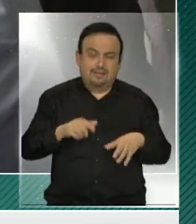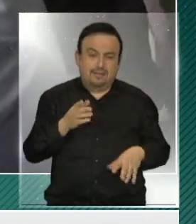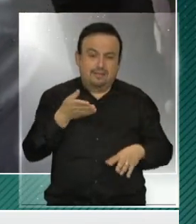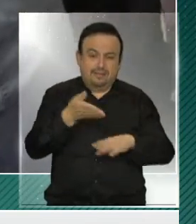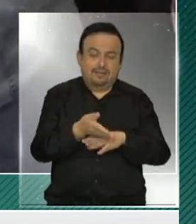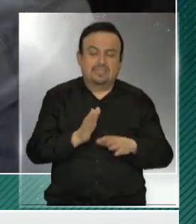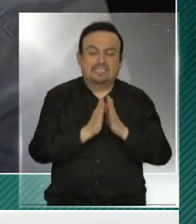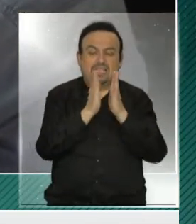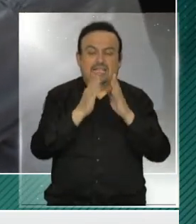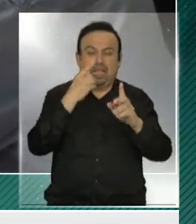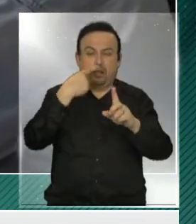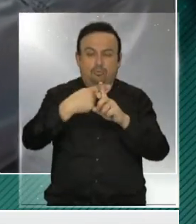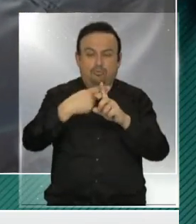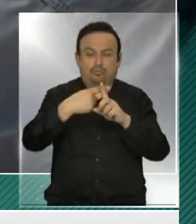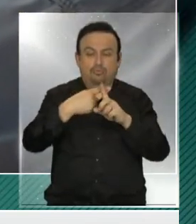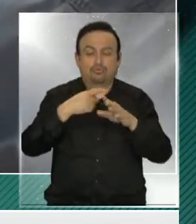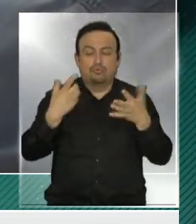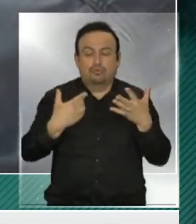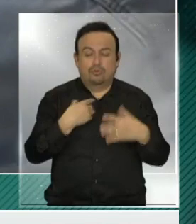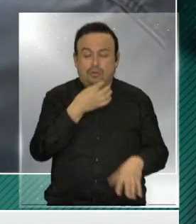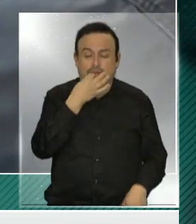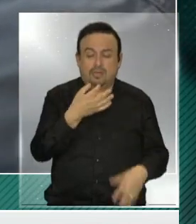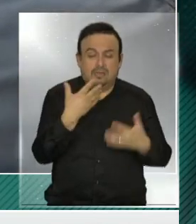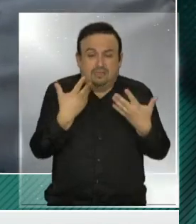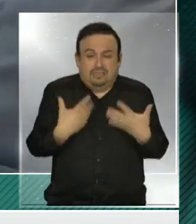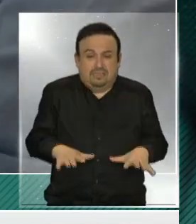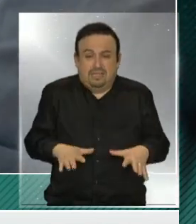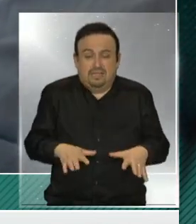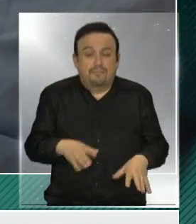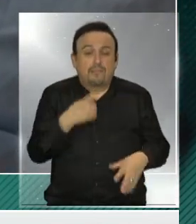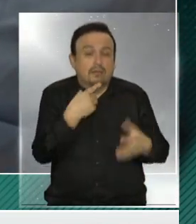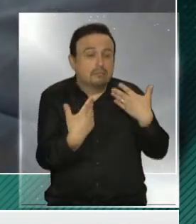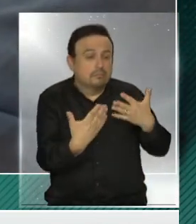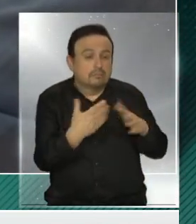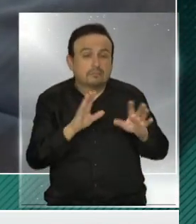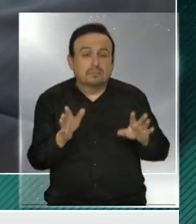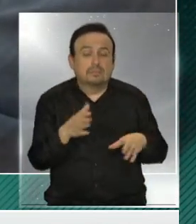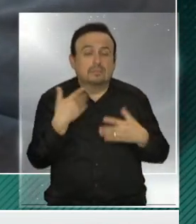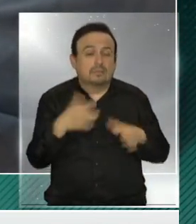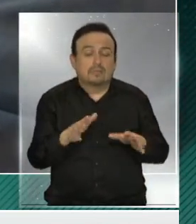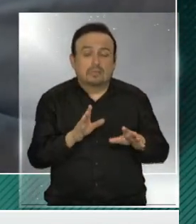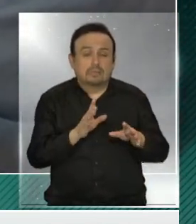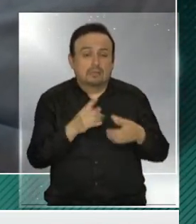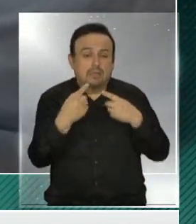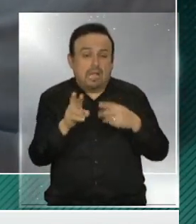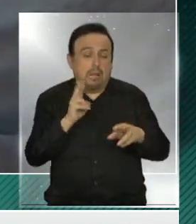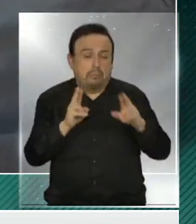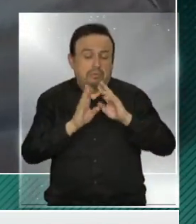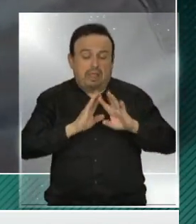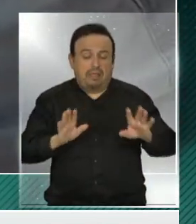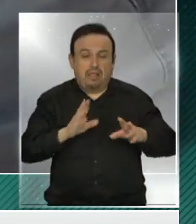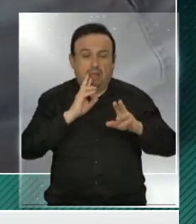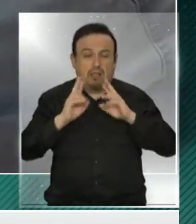Cruz para cubrir el evento y bueno, nada. ¿Habló con Alberto? Gracias. Estoy en permanente contacto. Sí, gracias.